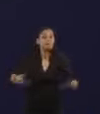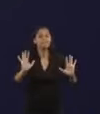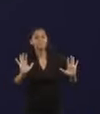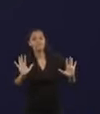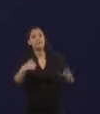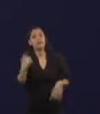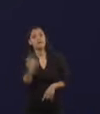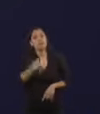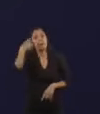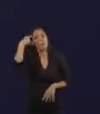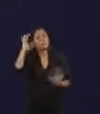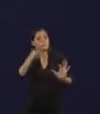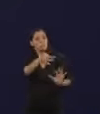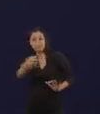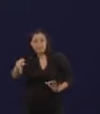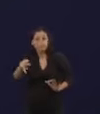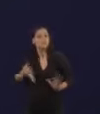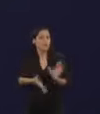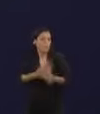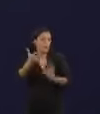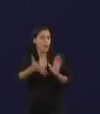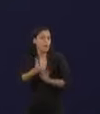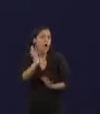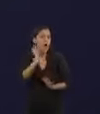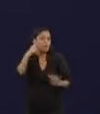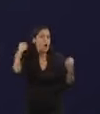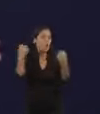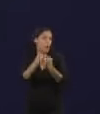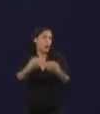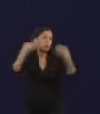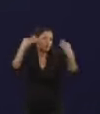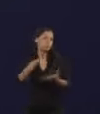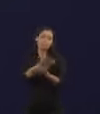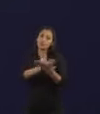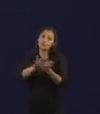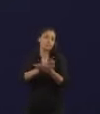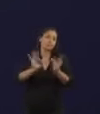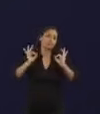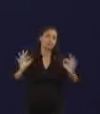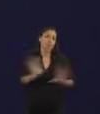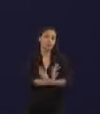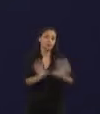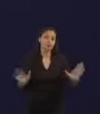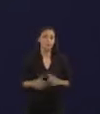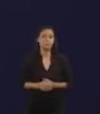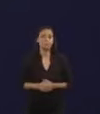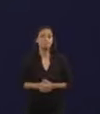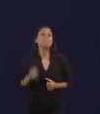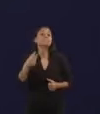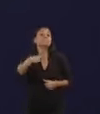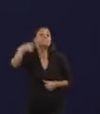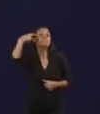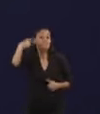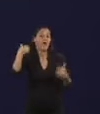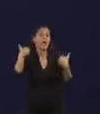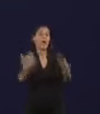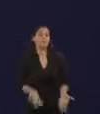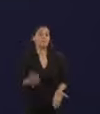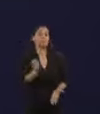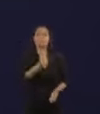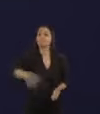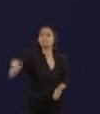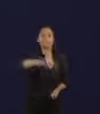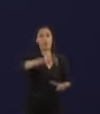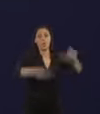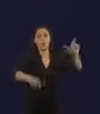efectivamente eh se va a llegar a una a un buen Puerto y que eh va a ser si se quiere satisfactorio para para todas las